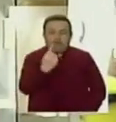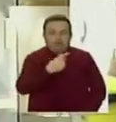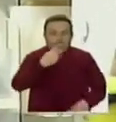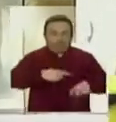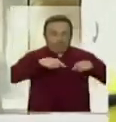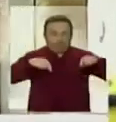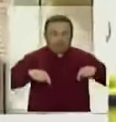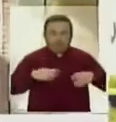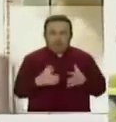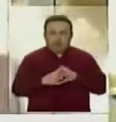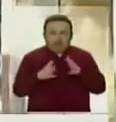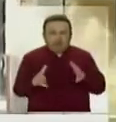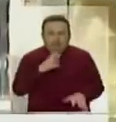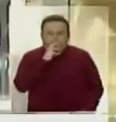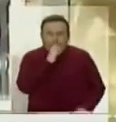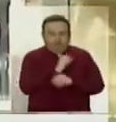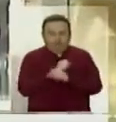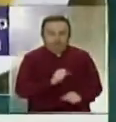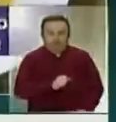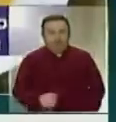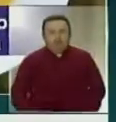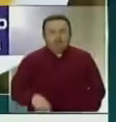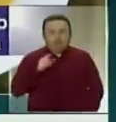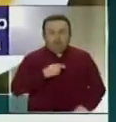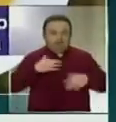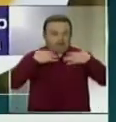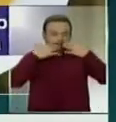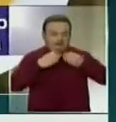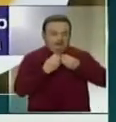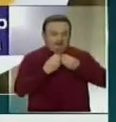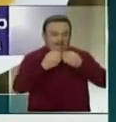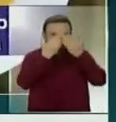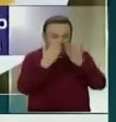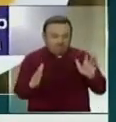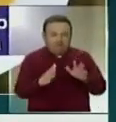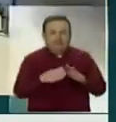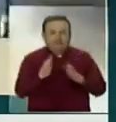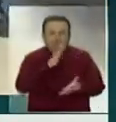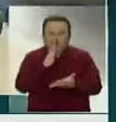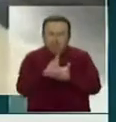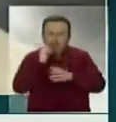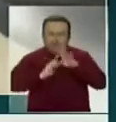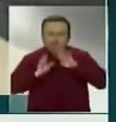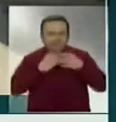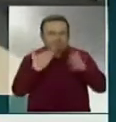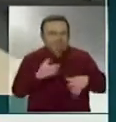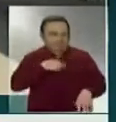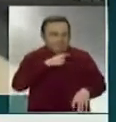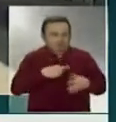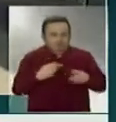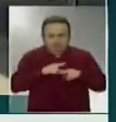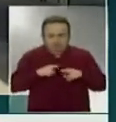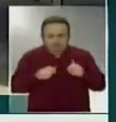ya era insostenible. Entonces, una gran alegría poder abrir, tomando todas las precauciones que estamos